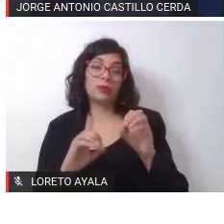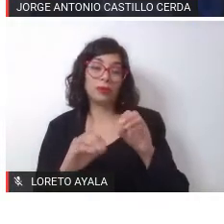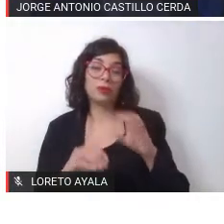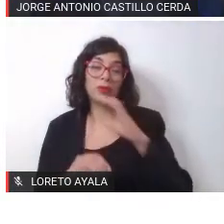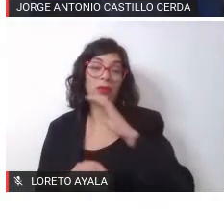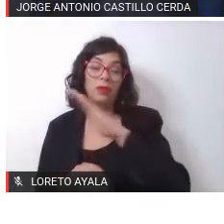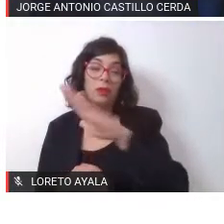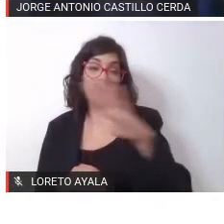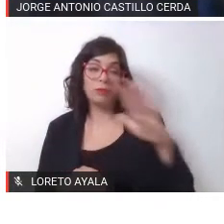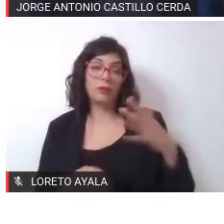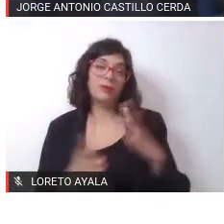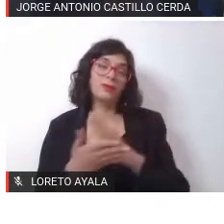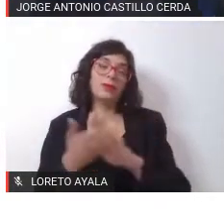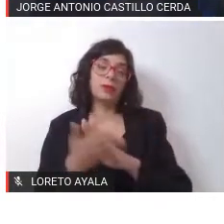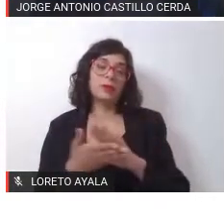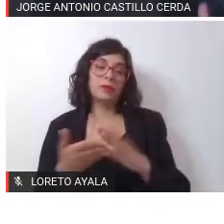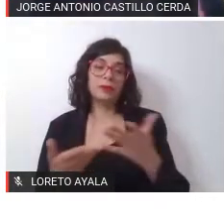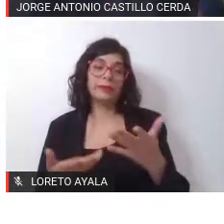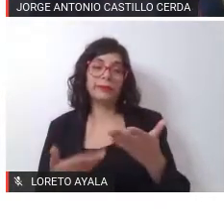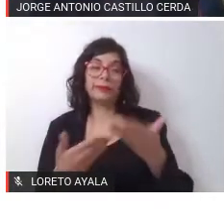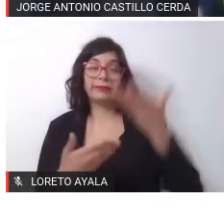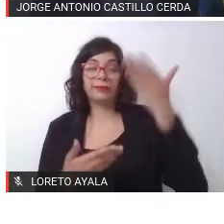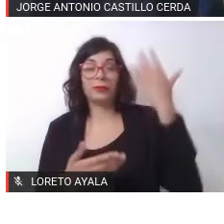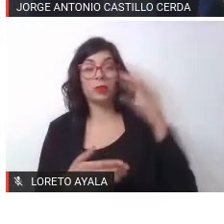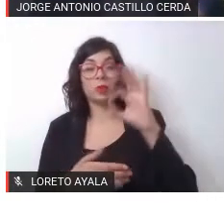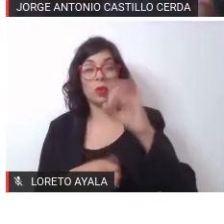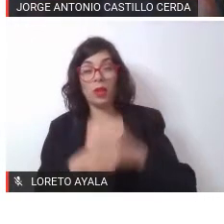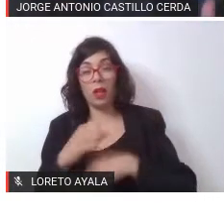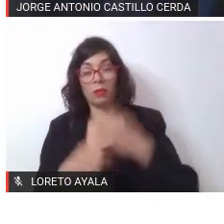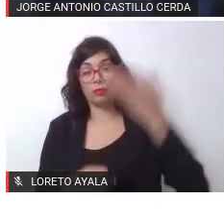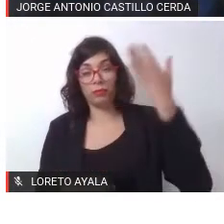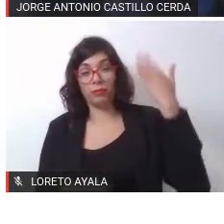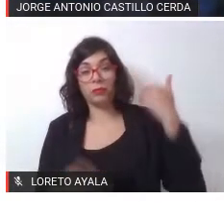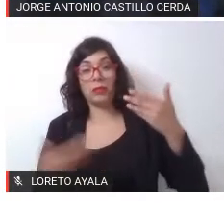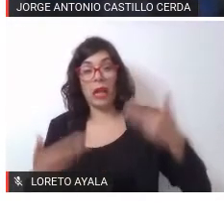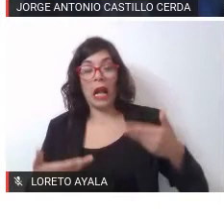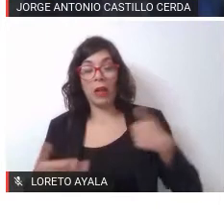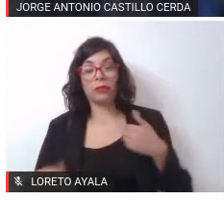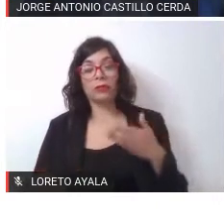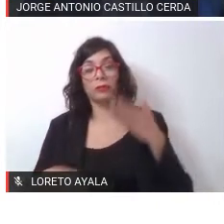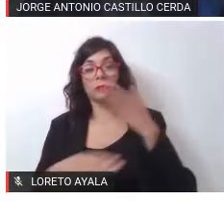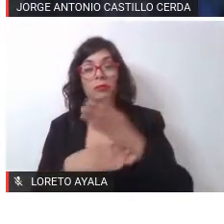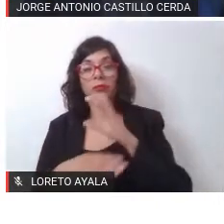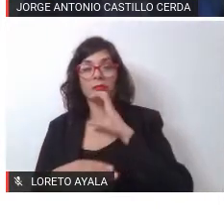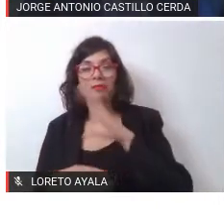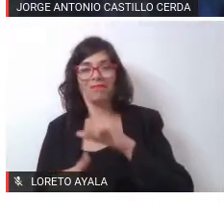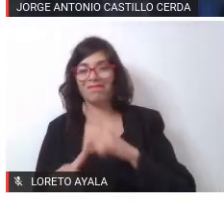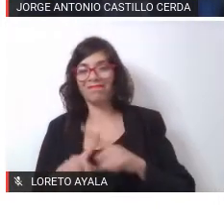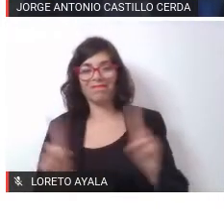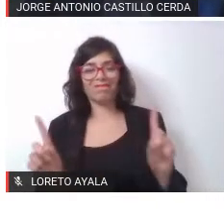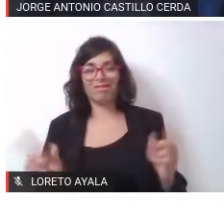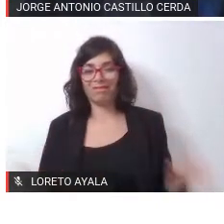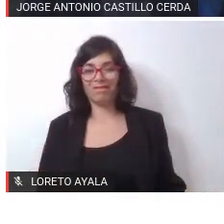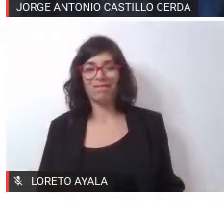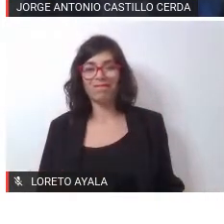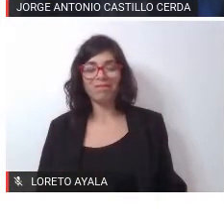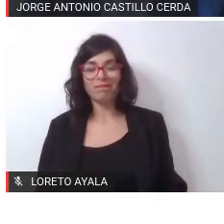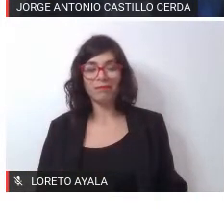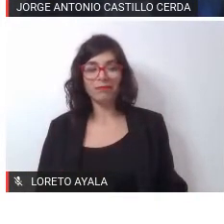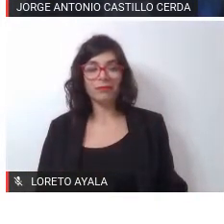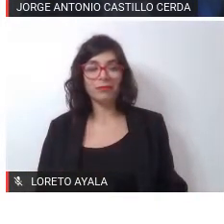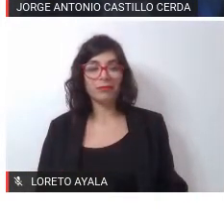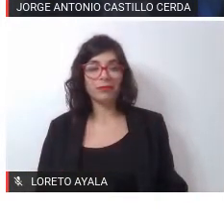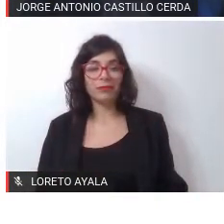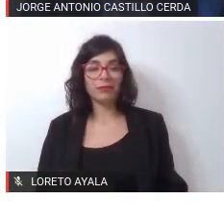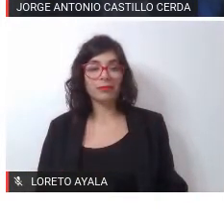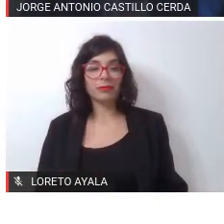voy a ir bien lejos, de hace 50 años que ir a enseñar en ruralidad hoy día. Hoy día, tal como lo dice